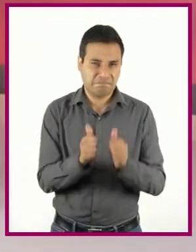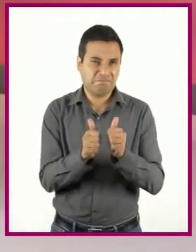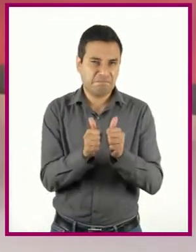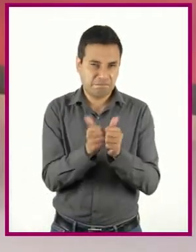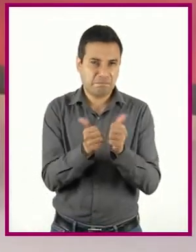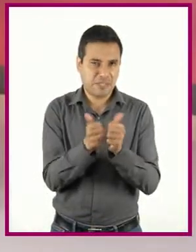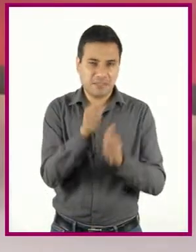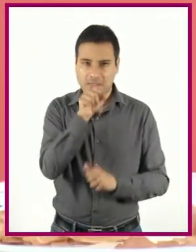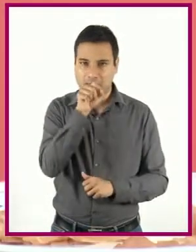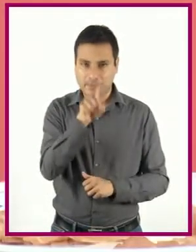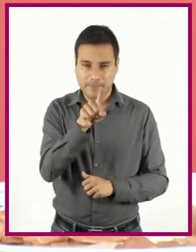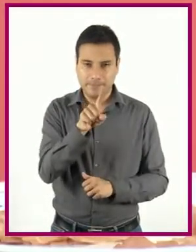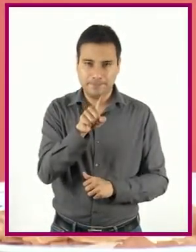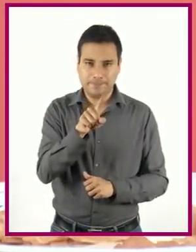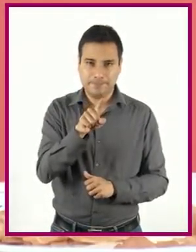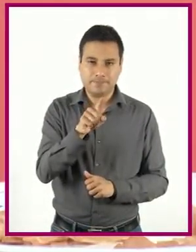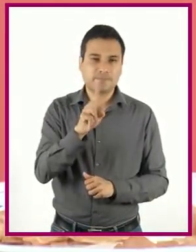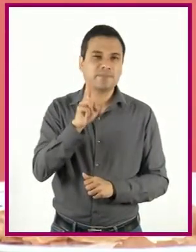observan,